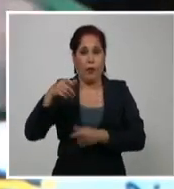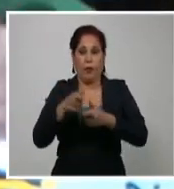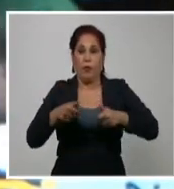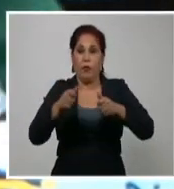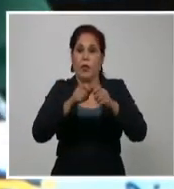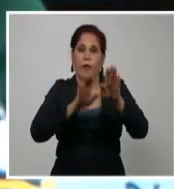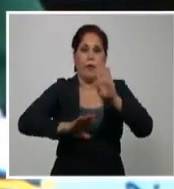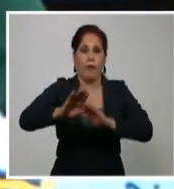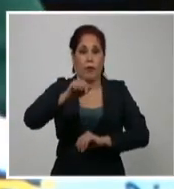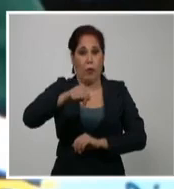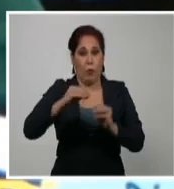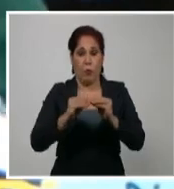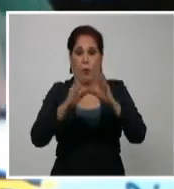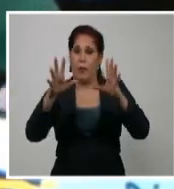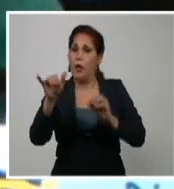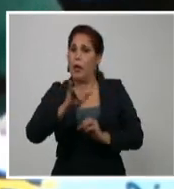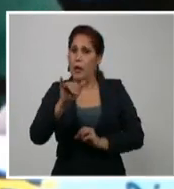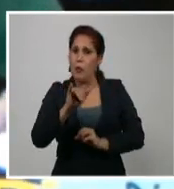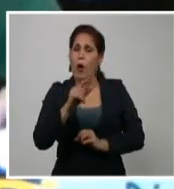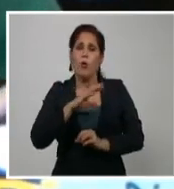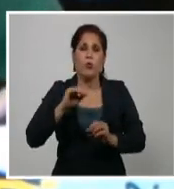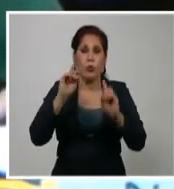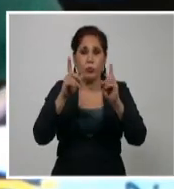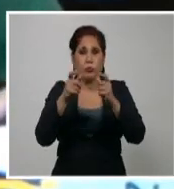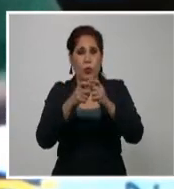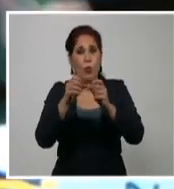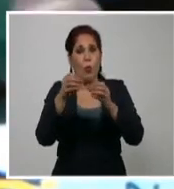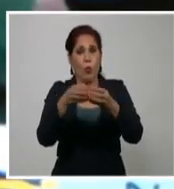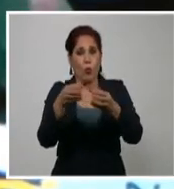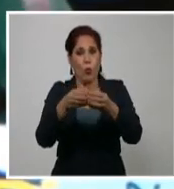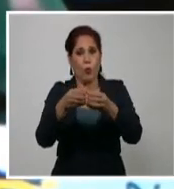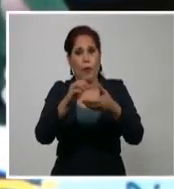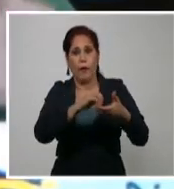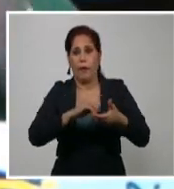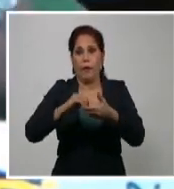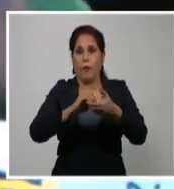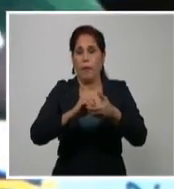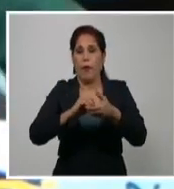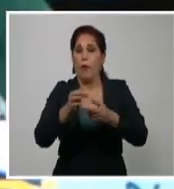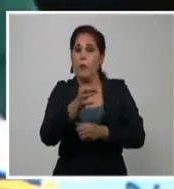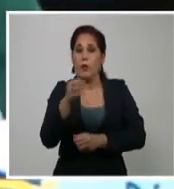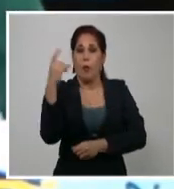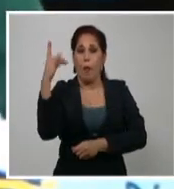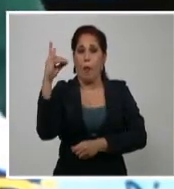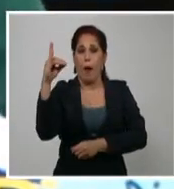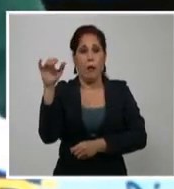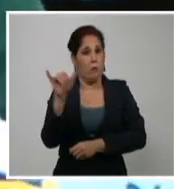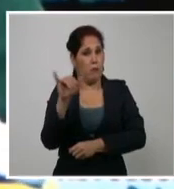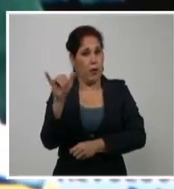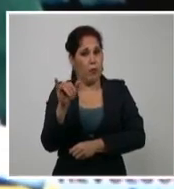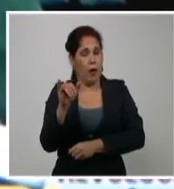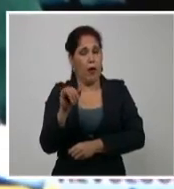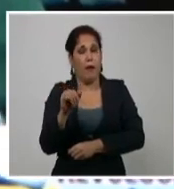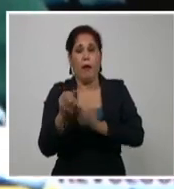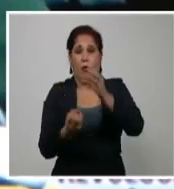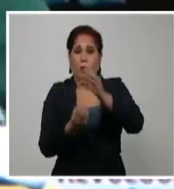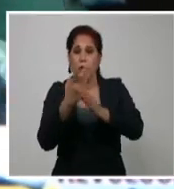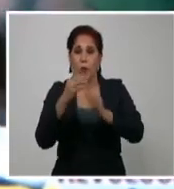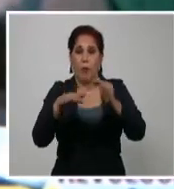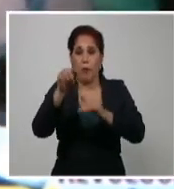y en la mañana de hoy estuvimos reunidos con un grupo de compañeros y el municipio de La Palma, a partir del evento que explicaba el